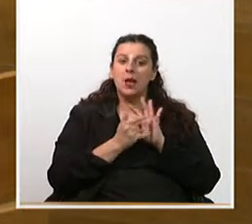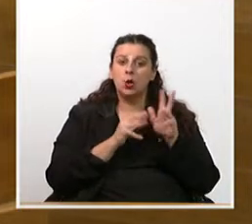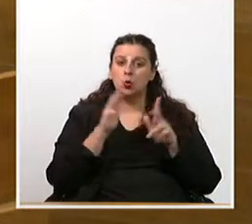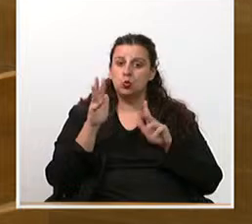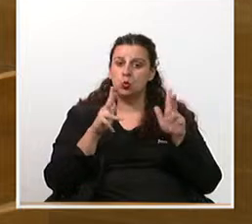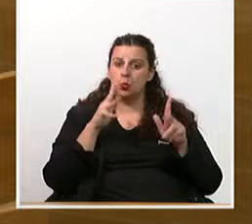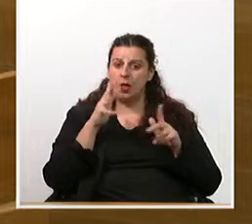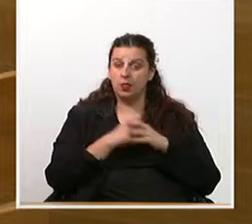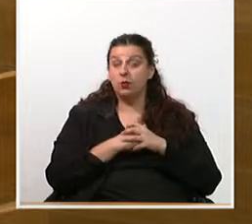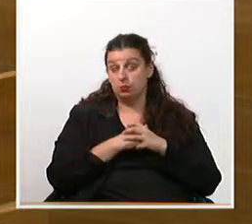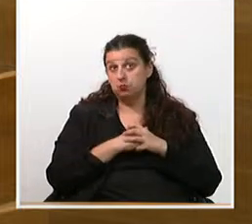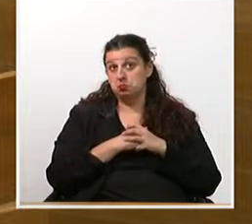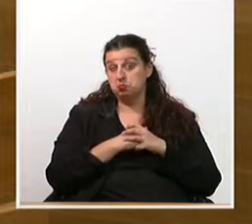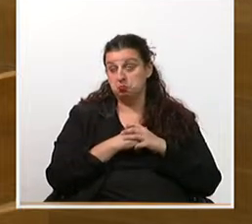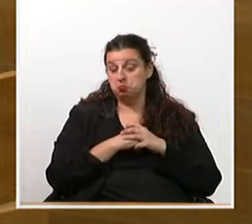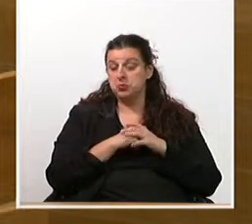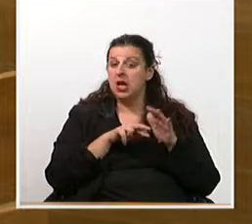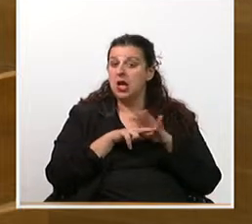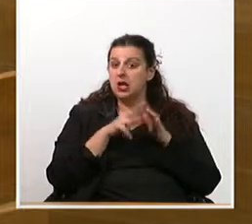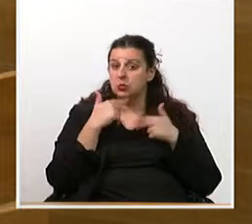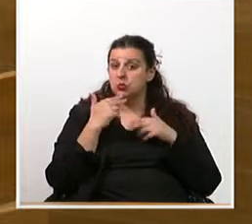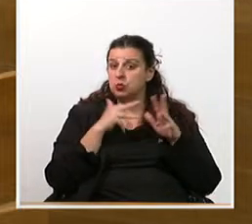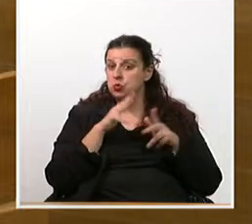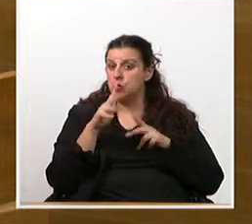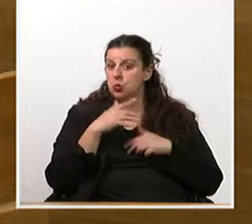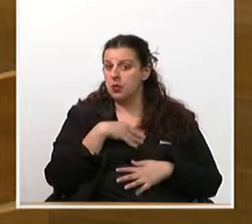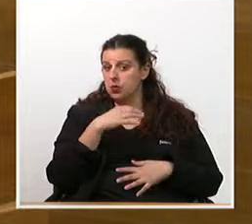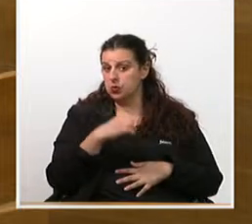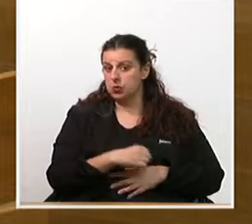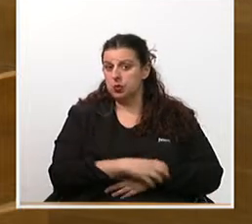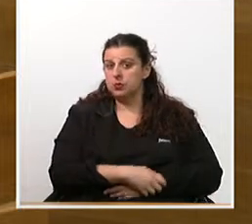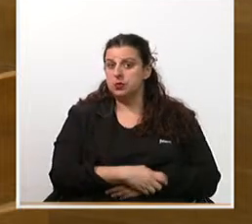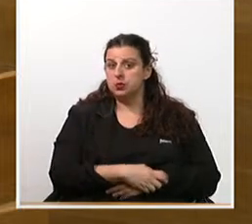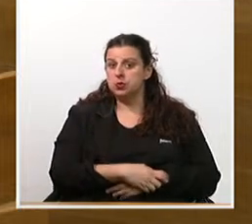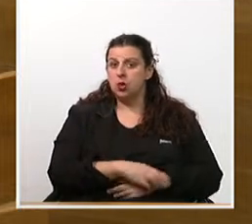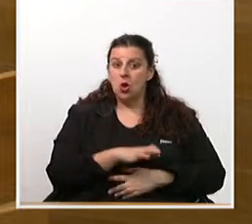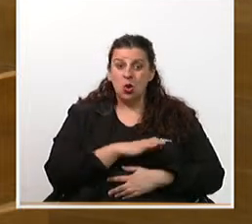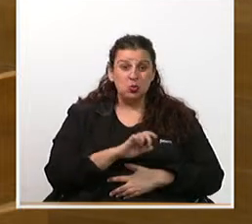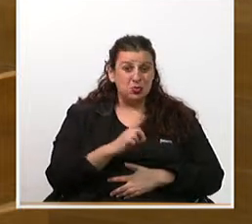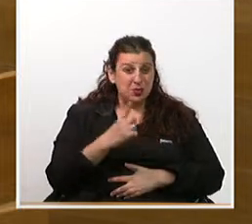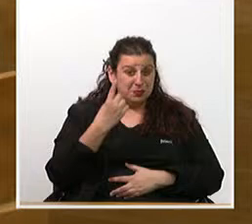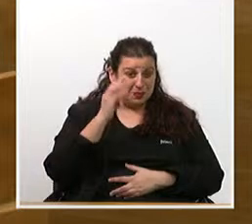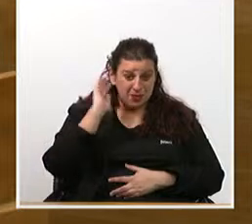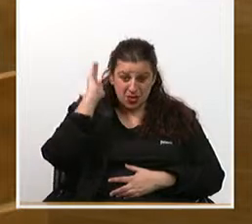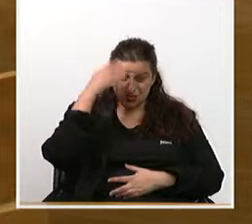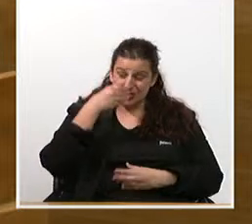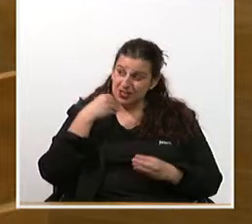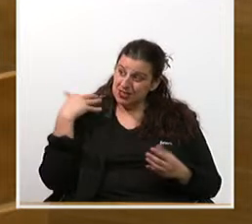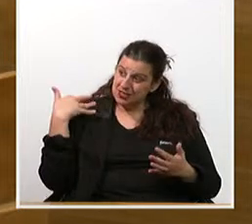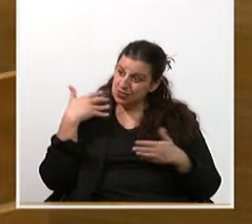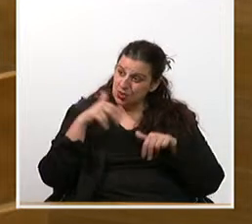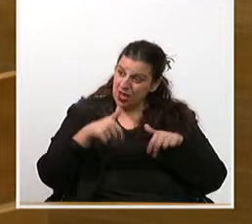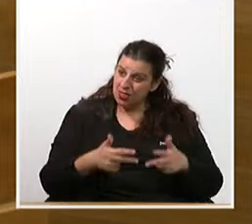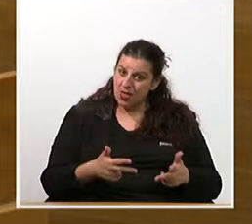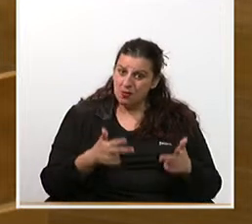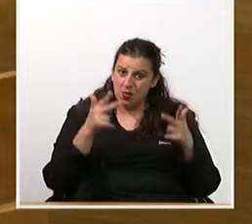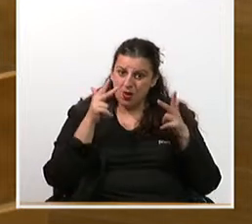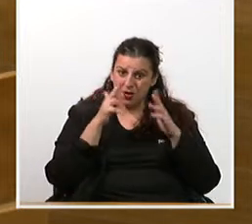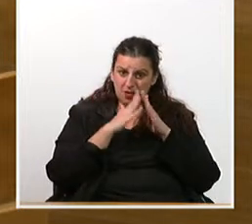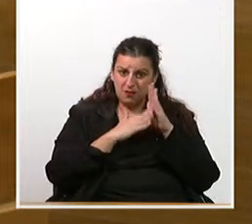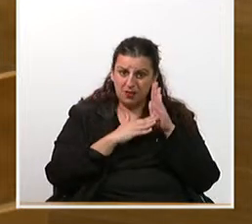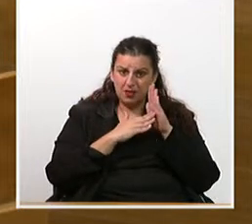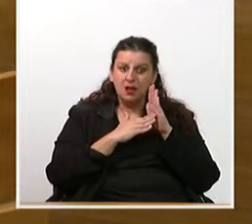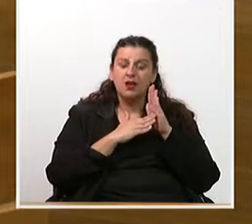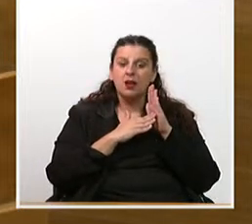usurp usurp recursos públic del ayunt vost es el primer conseller de la historia de la Democracia valenciana que va